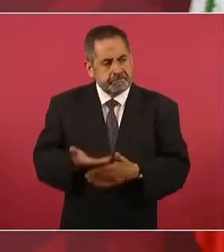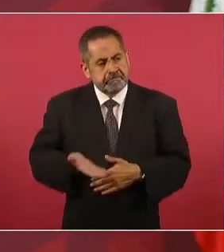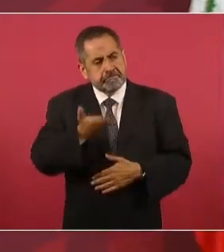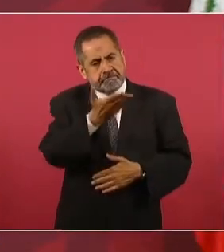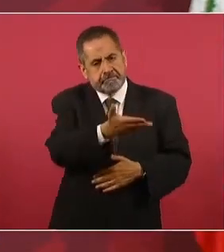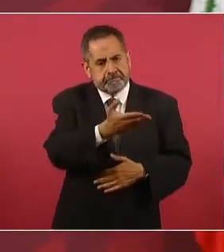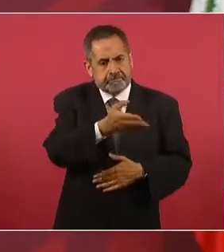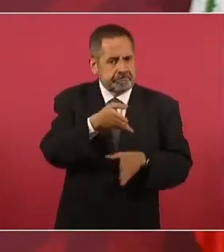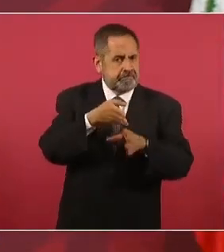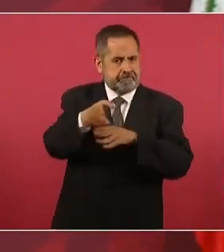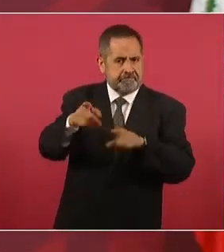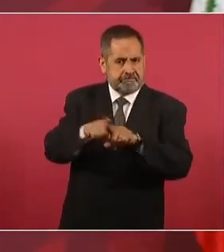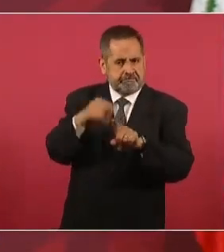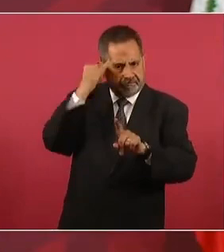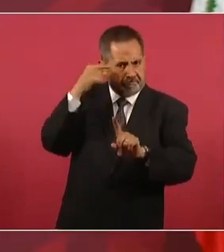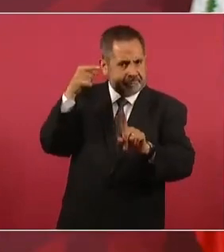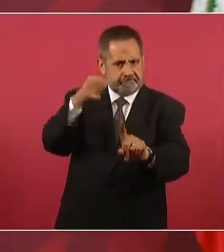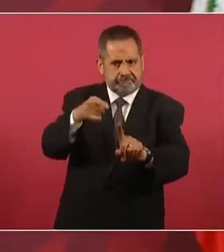en esa dirección.